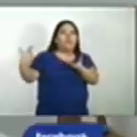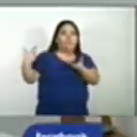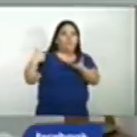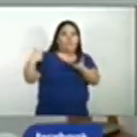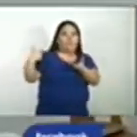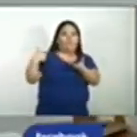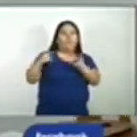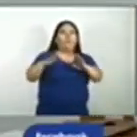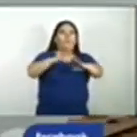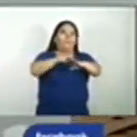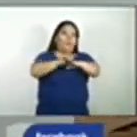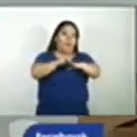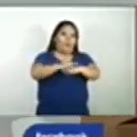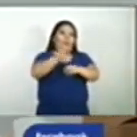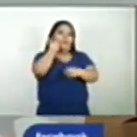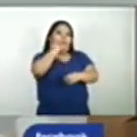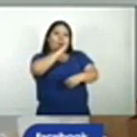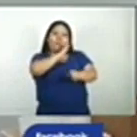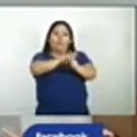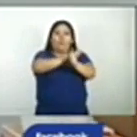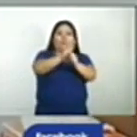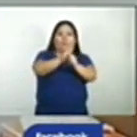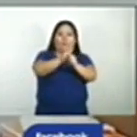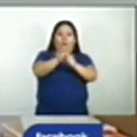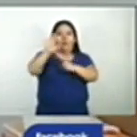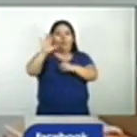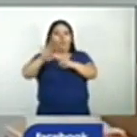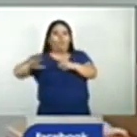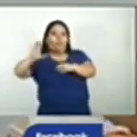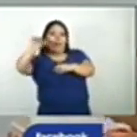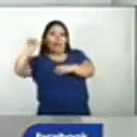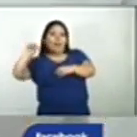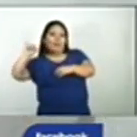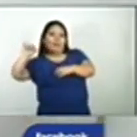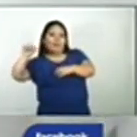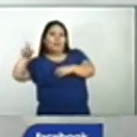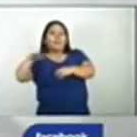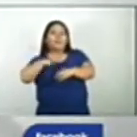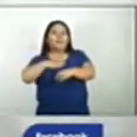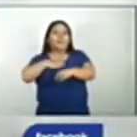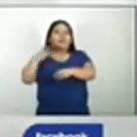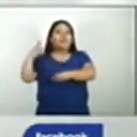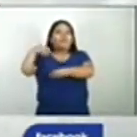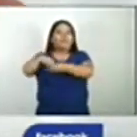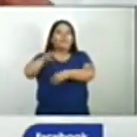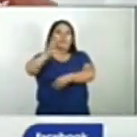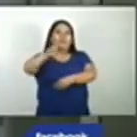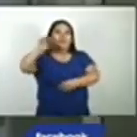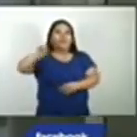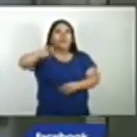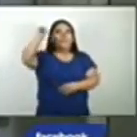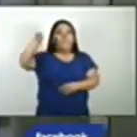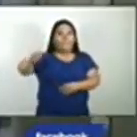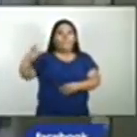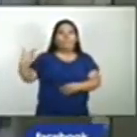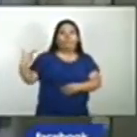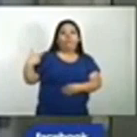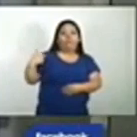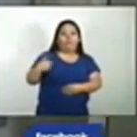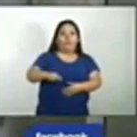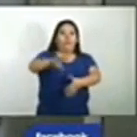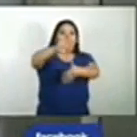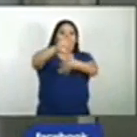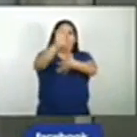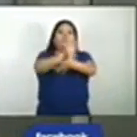vacuna contra el COVID-19. Solo en el sudoeste asiático la cobertura del fármaco es del 30%, mientras que en América